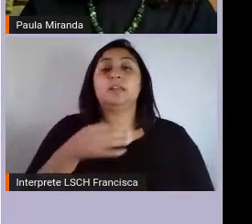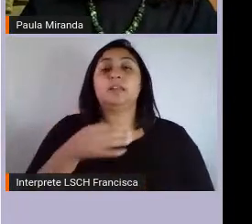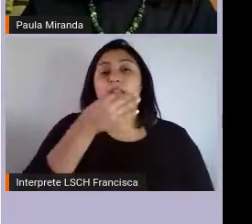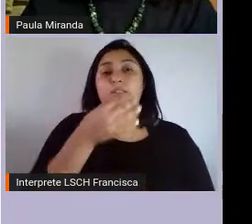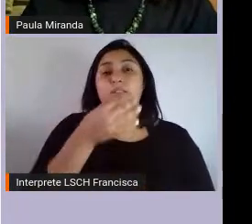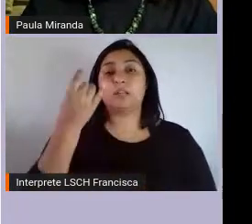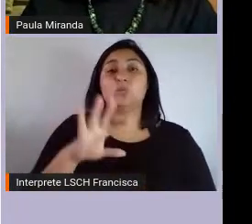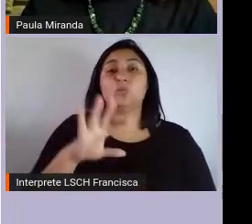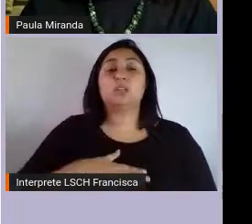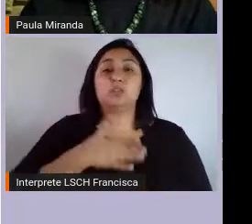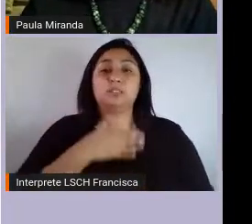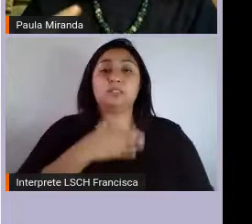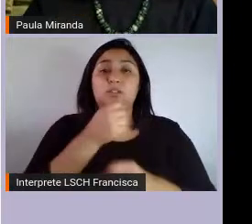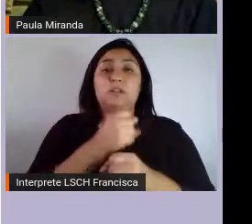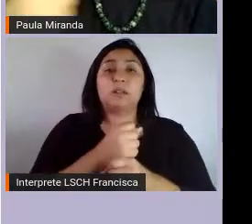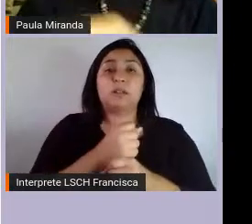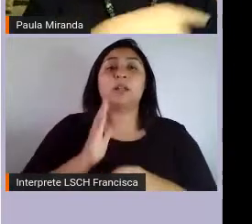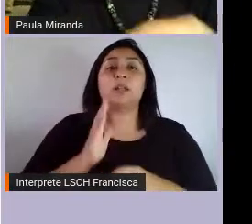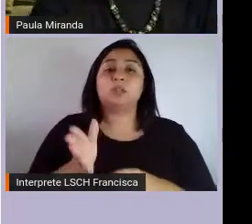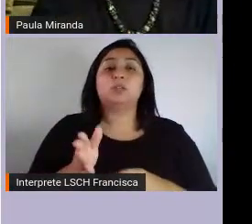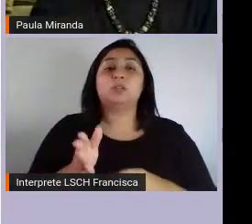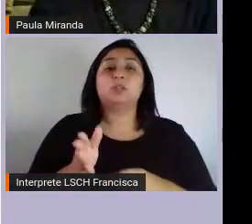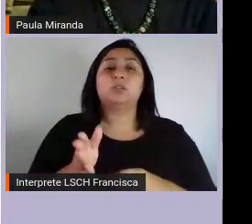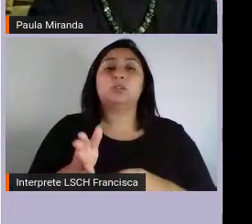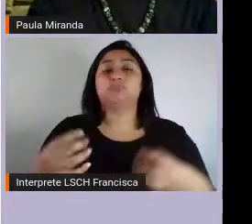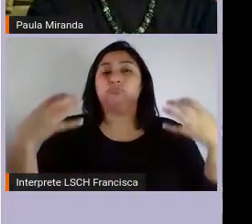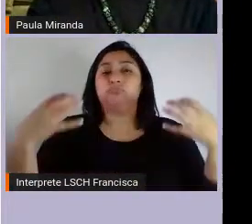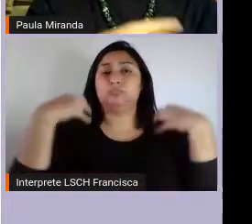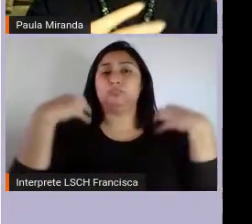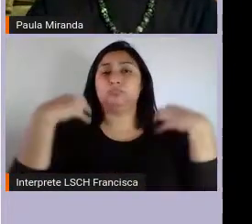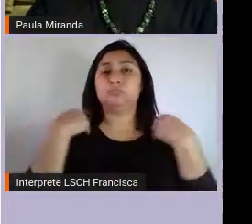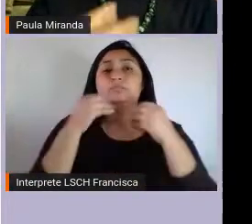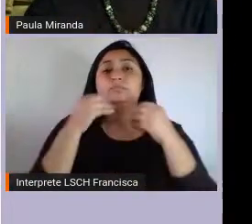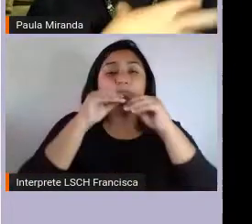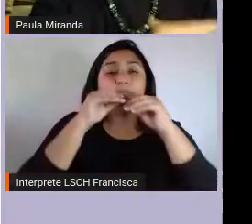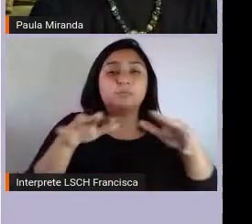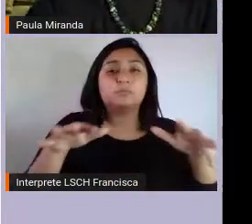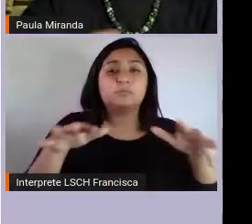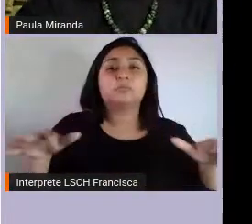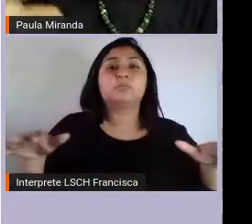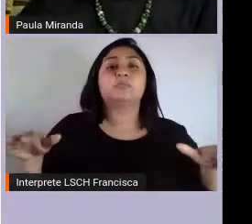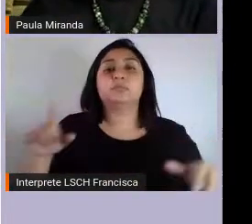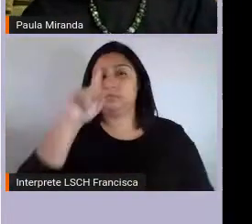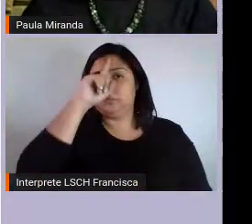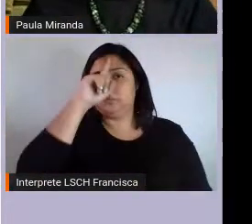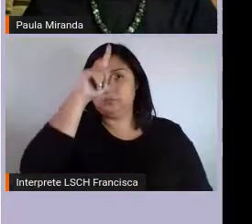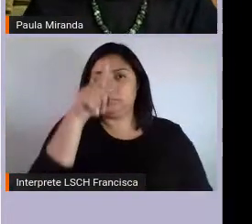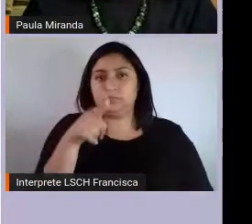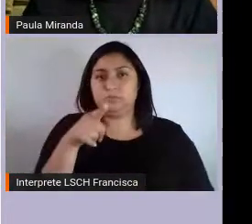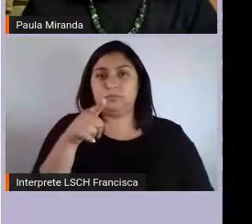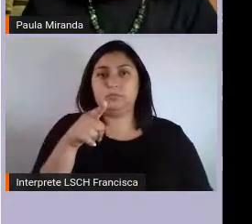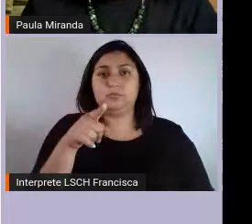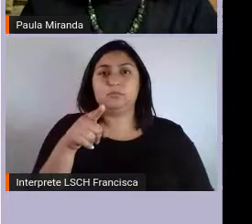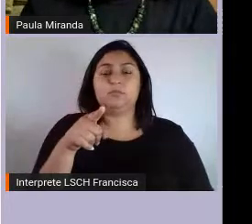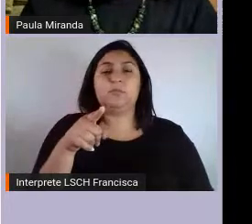labor de difusión folclórica, que es cosa aparte del trabajo, ella tiene que difundir, y